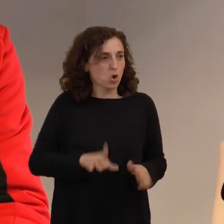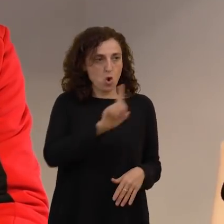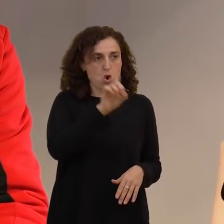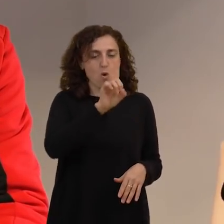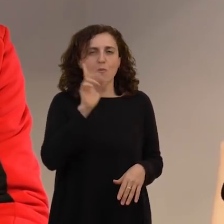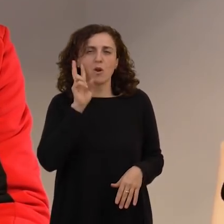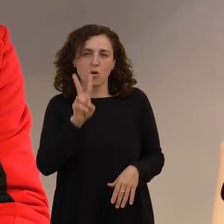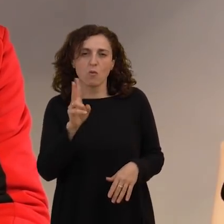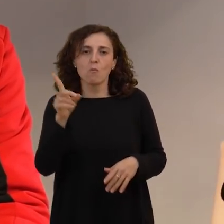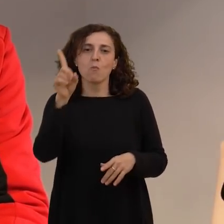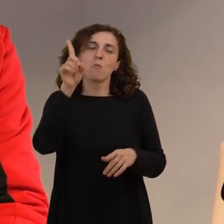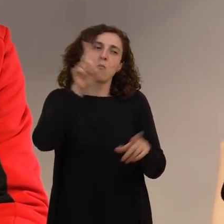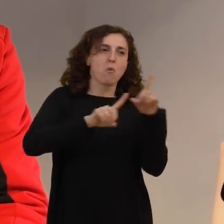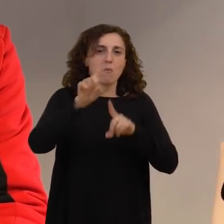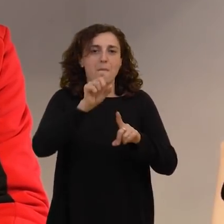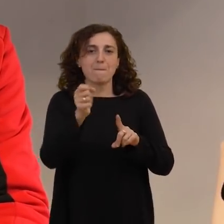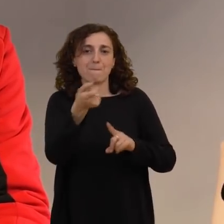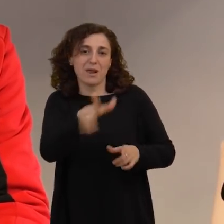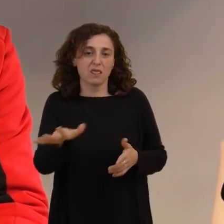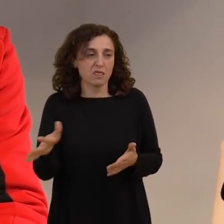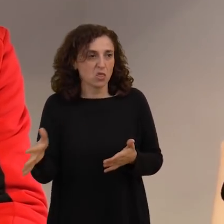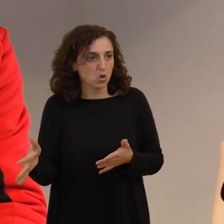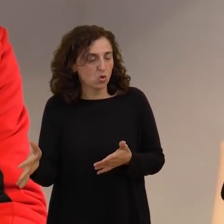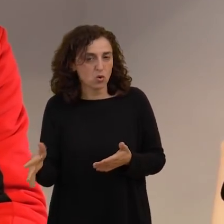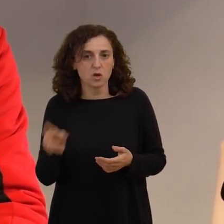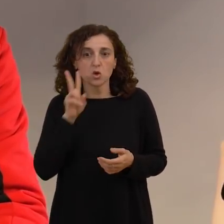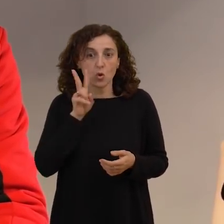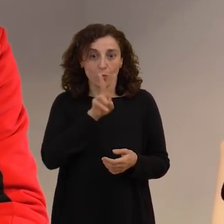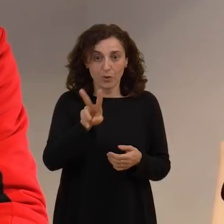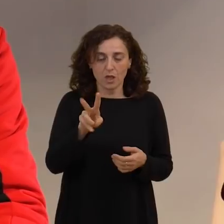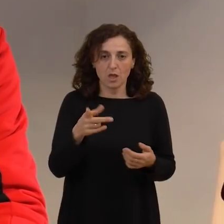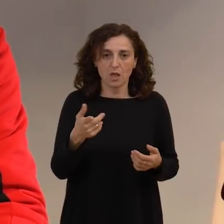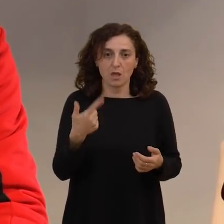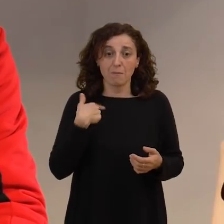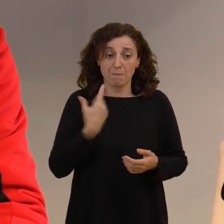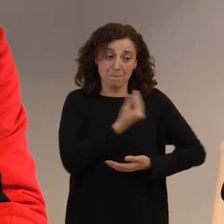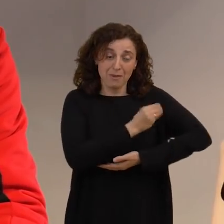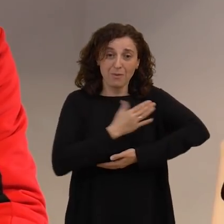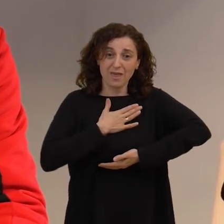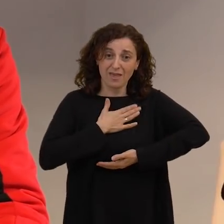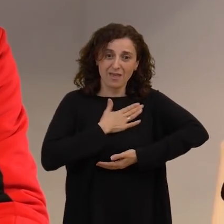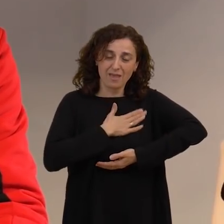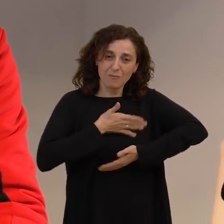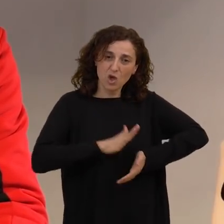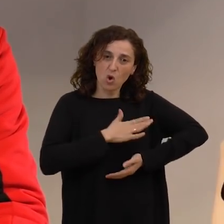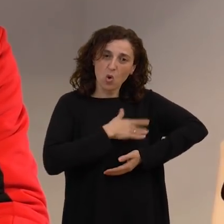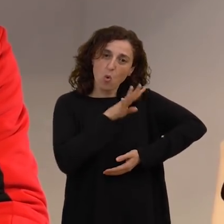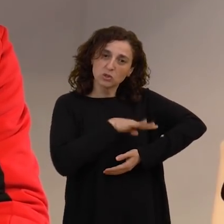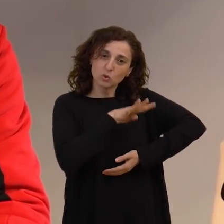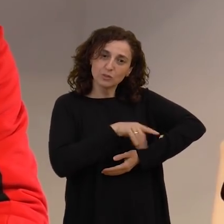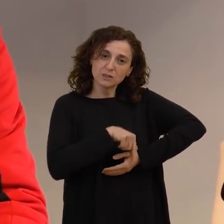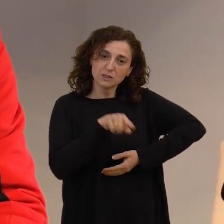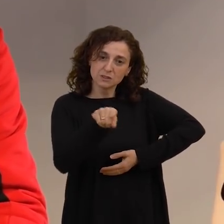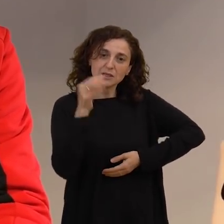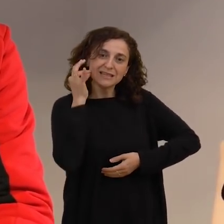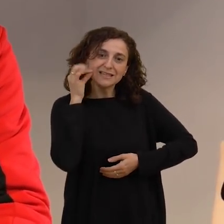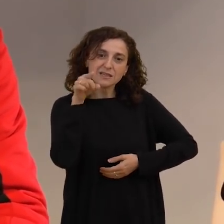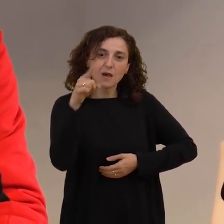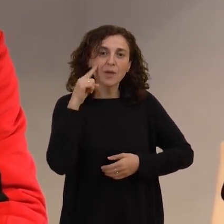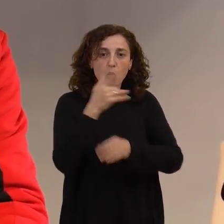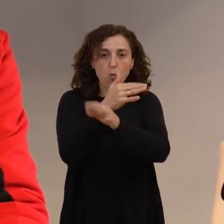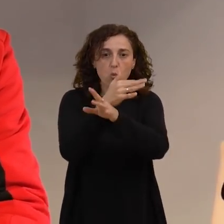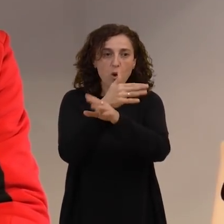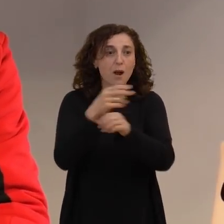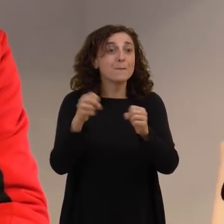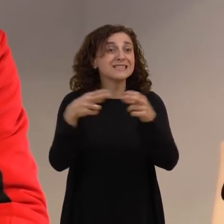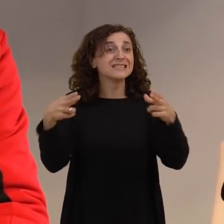y cuando la vi con mi hijo con cuatro meses y la vi a ella jugando